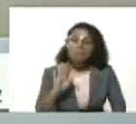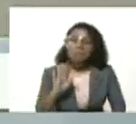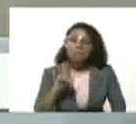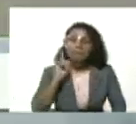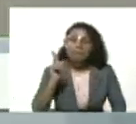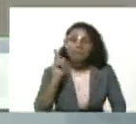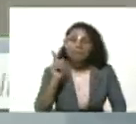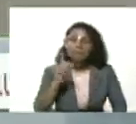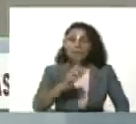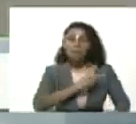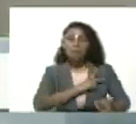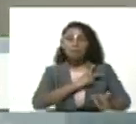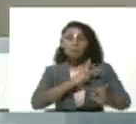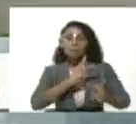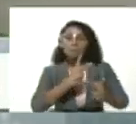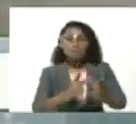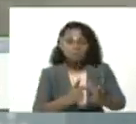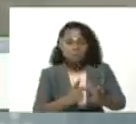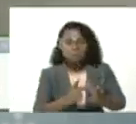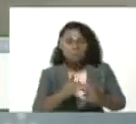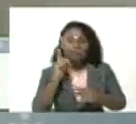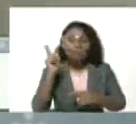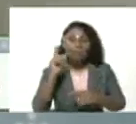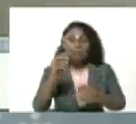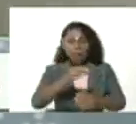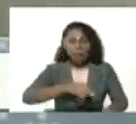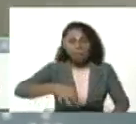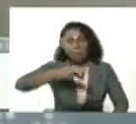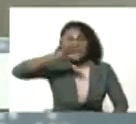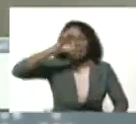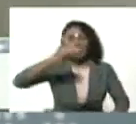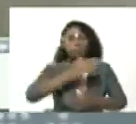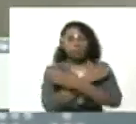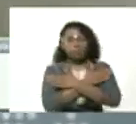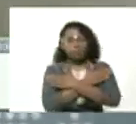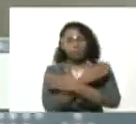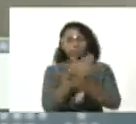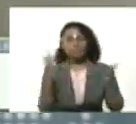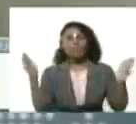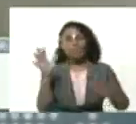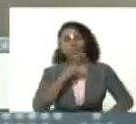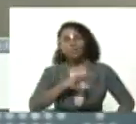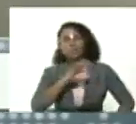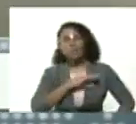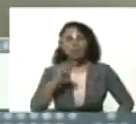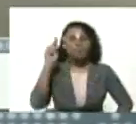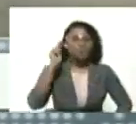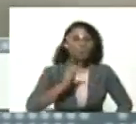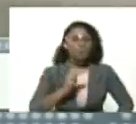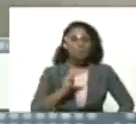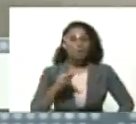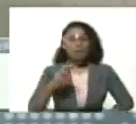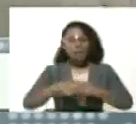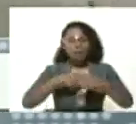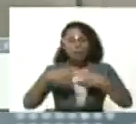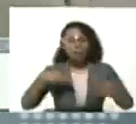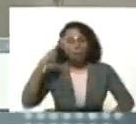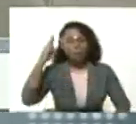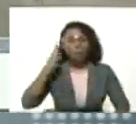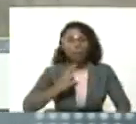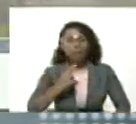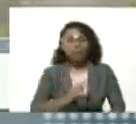esa voluntad y ese espíritu de solidaridad del socialismo bolivariano, de la revolución